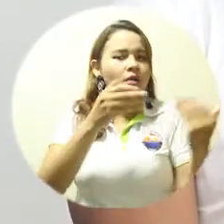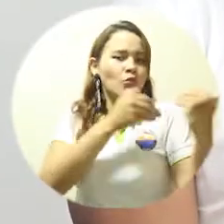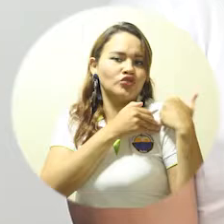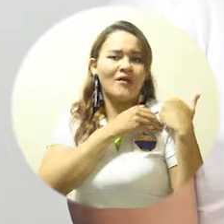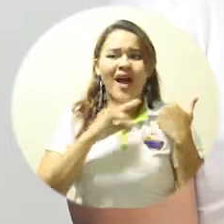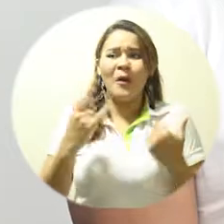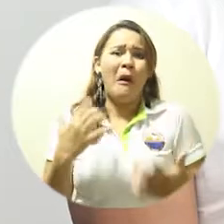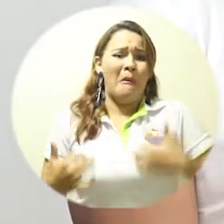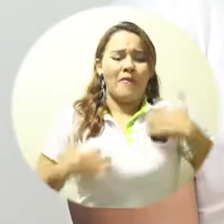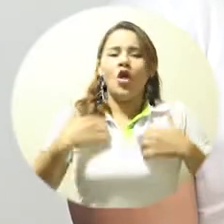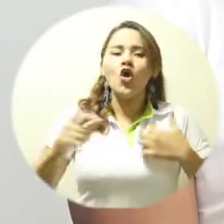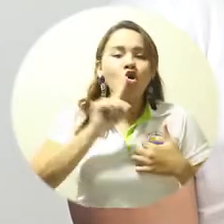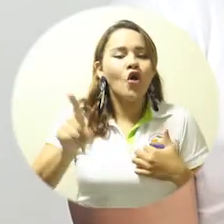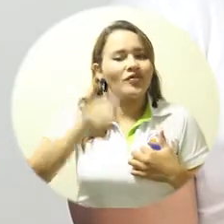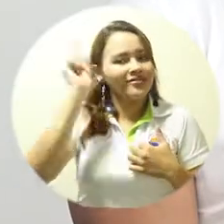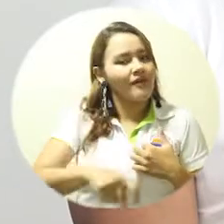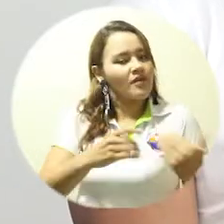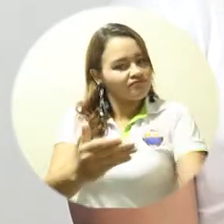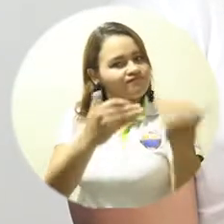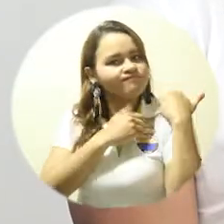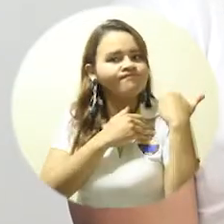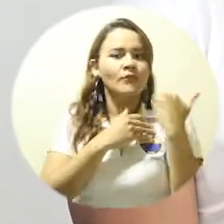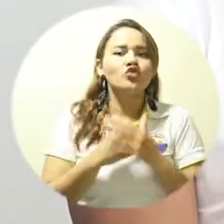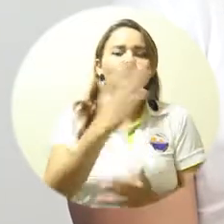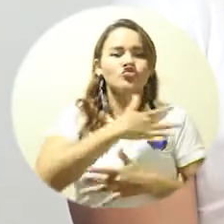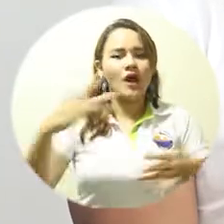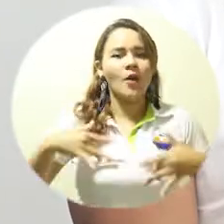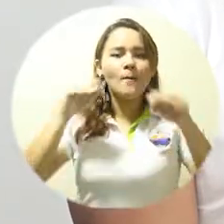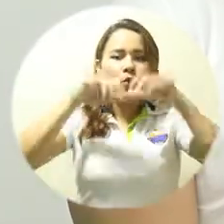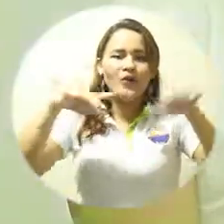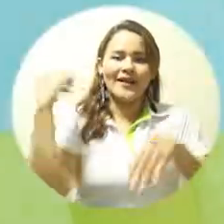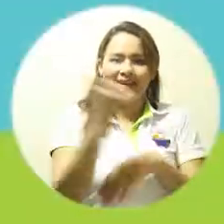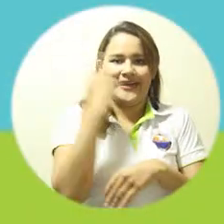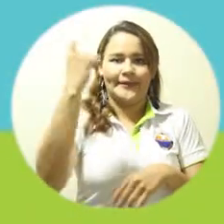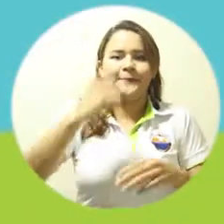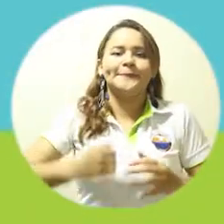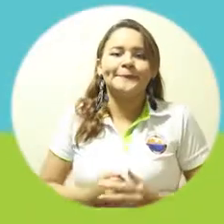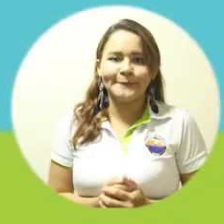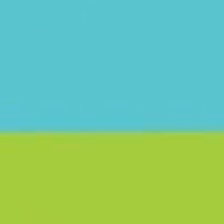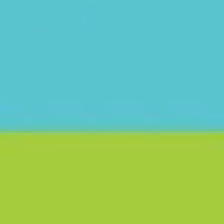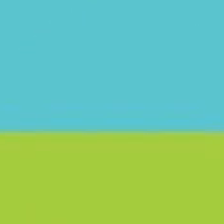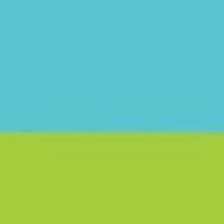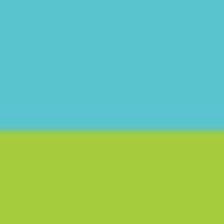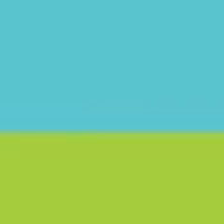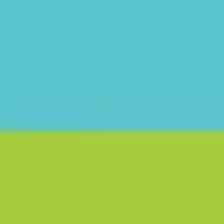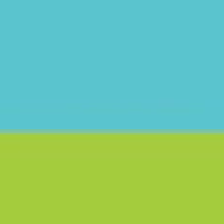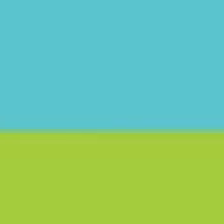miedo, sino que fue responsable con la salud pública y con la salud de los demás.